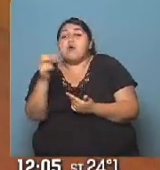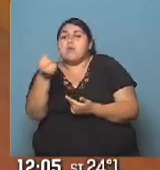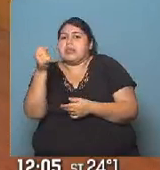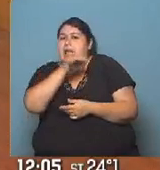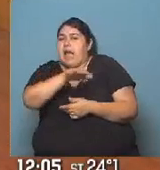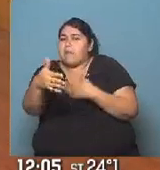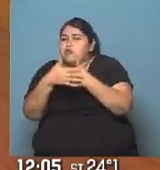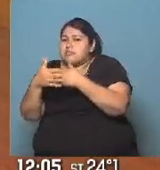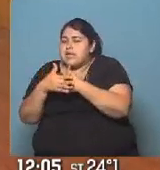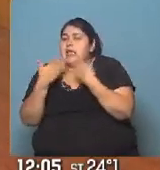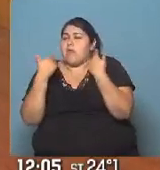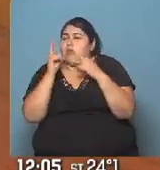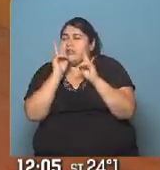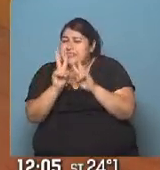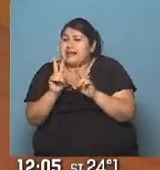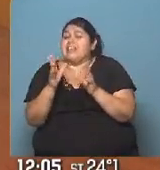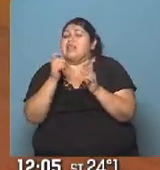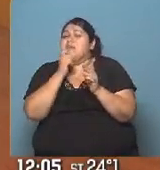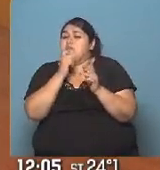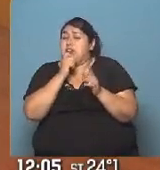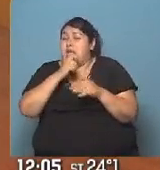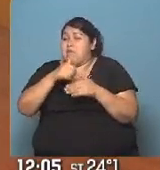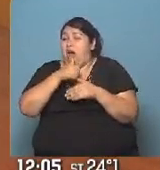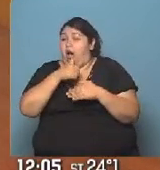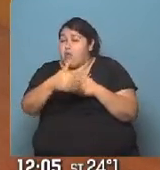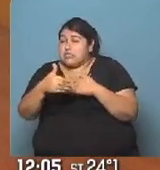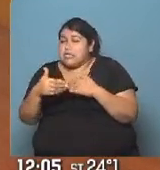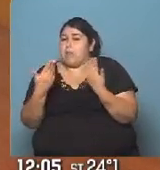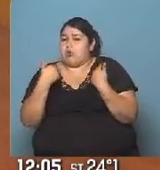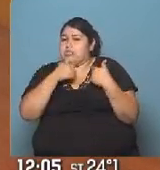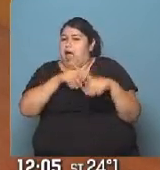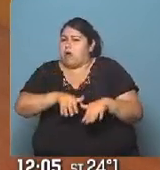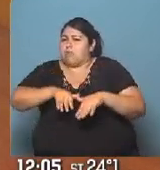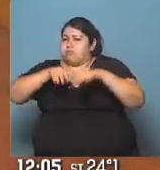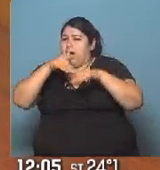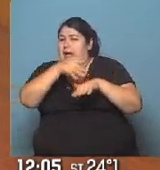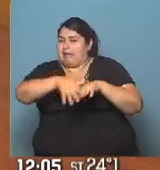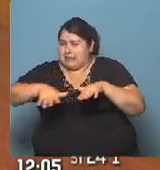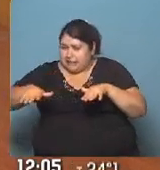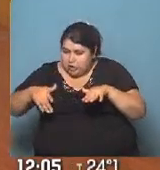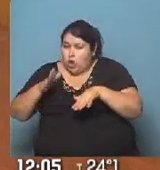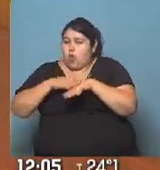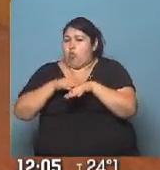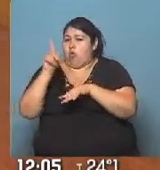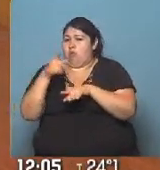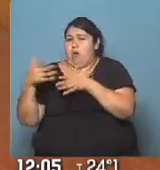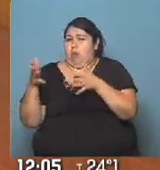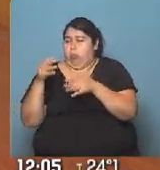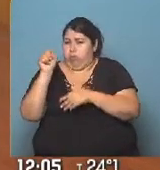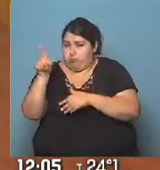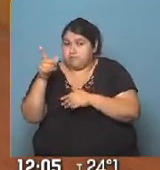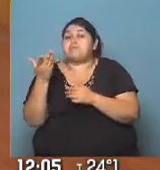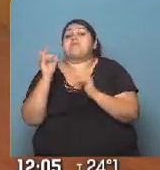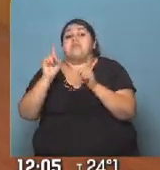Posiblemente el Servicio de Hidrografía Naval dé un aviso de alerta porque puede haber una crecida en el Río de la Plata por efecto del viento intenso del sudeste. El